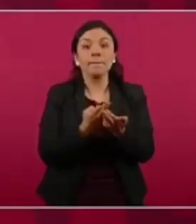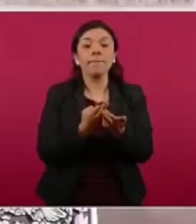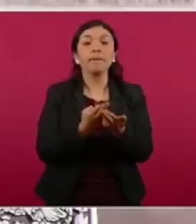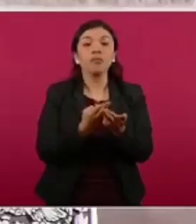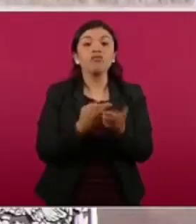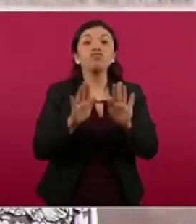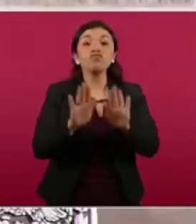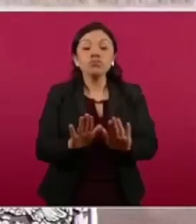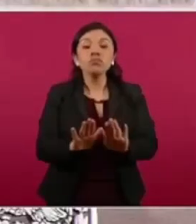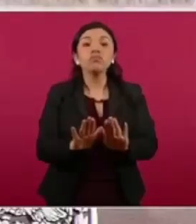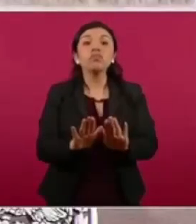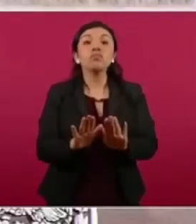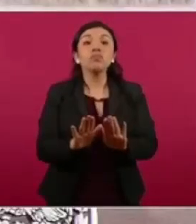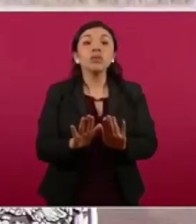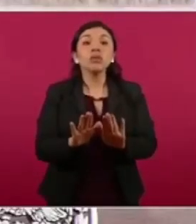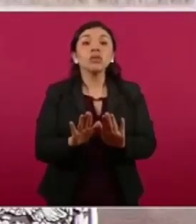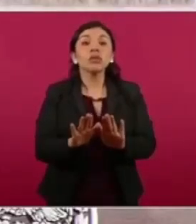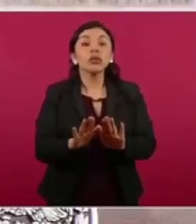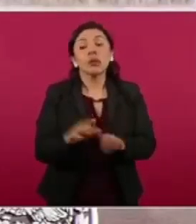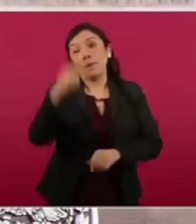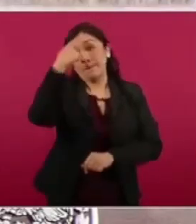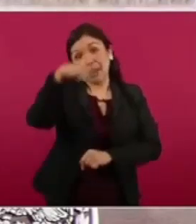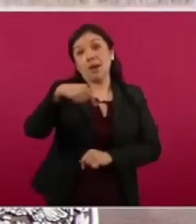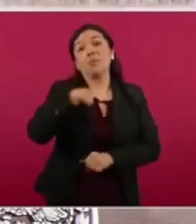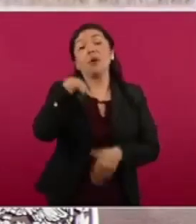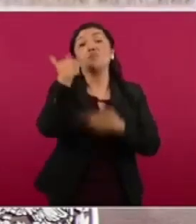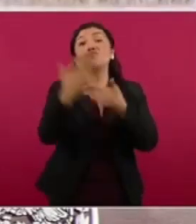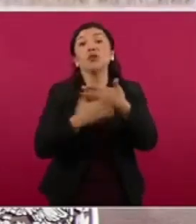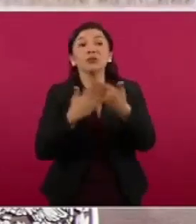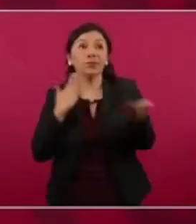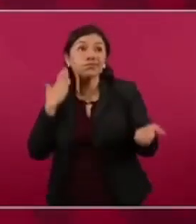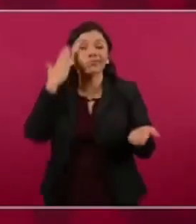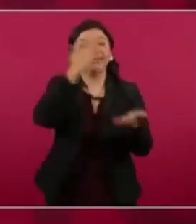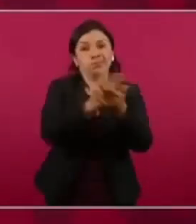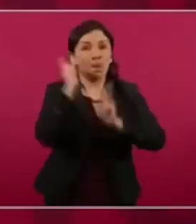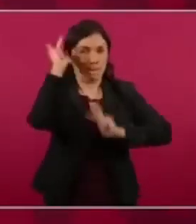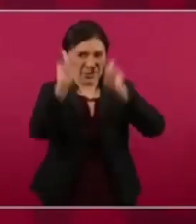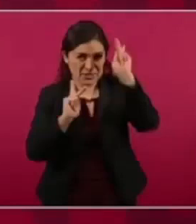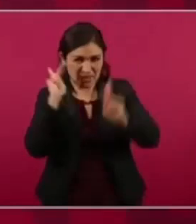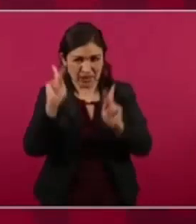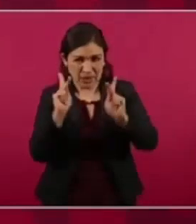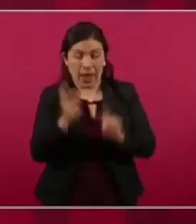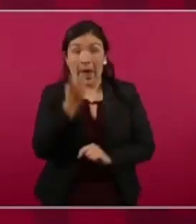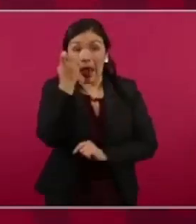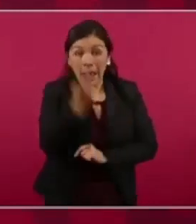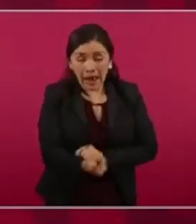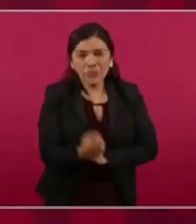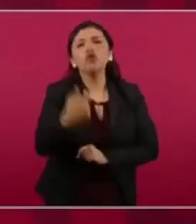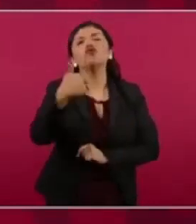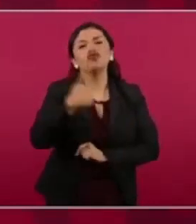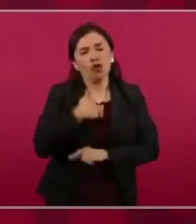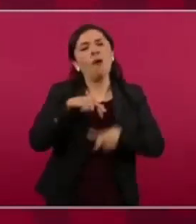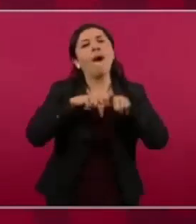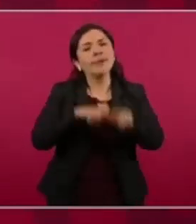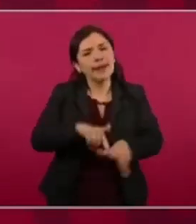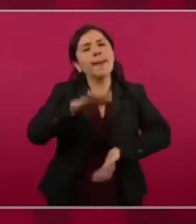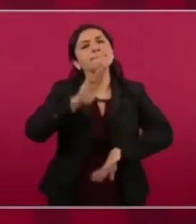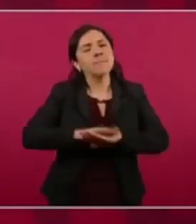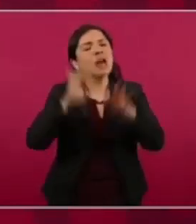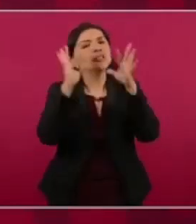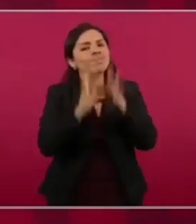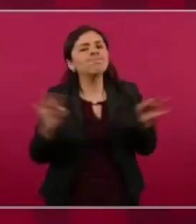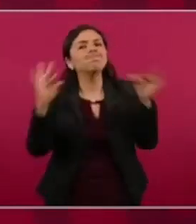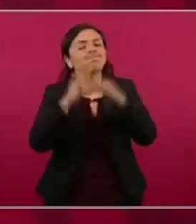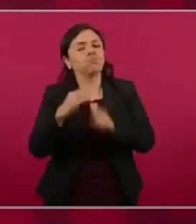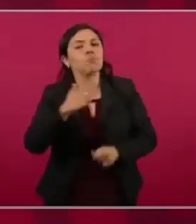y en mi próxima visita yo voy a seguir